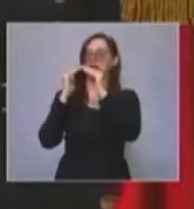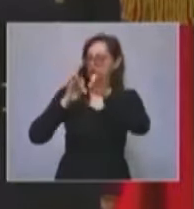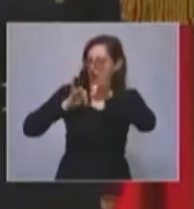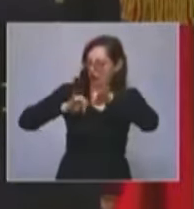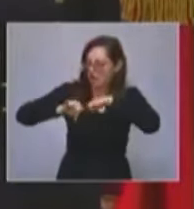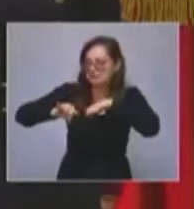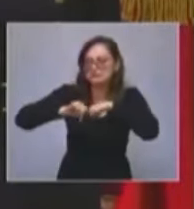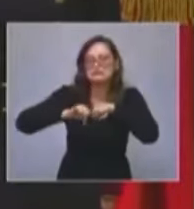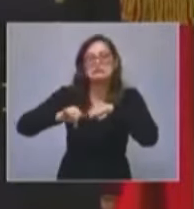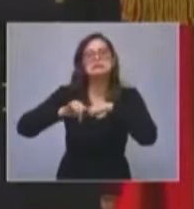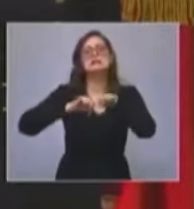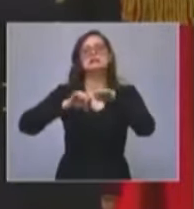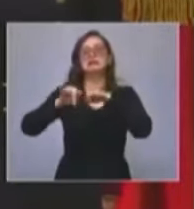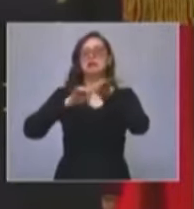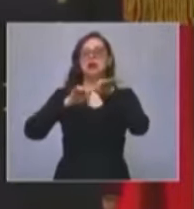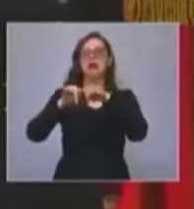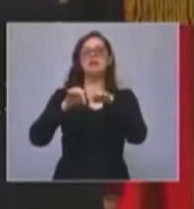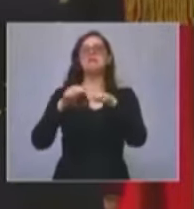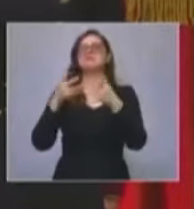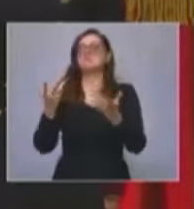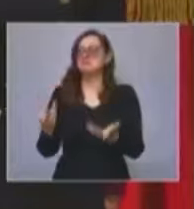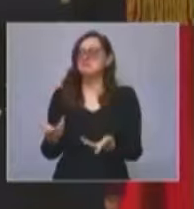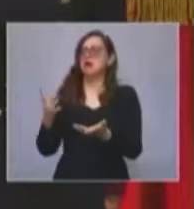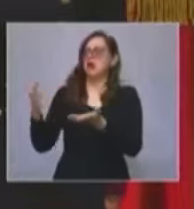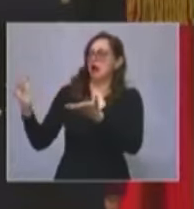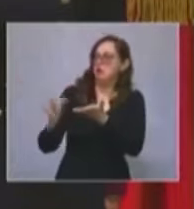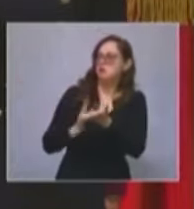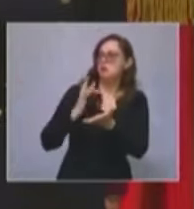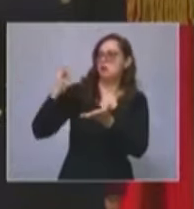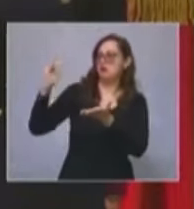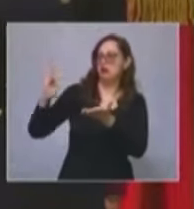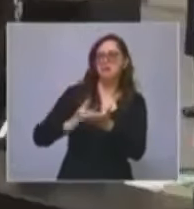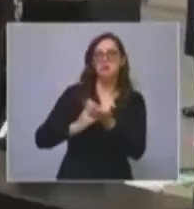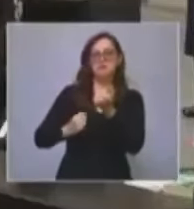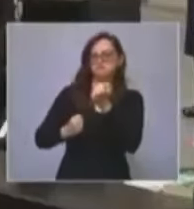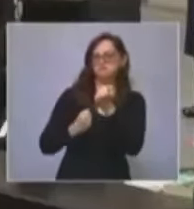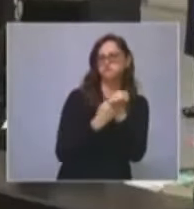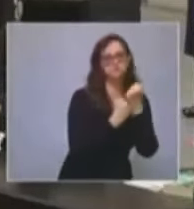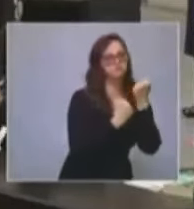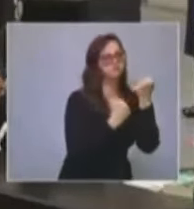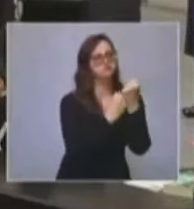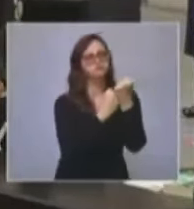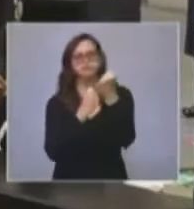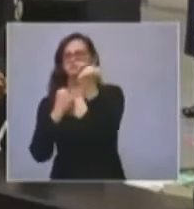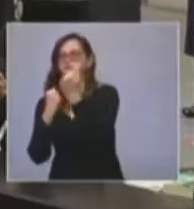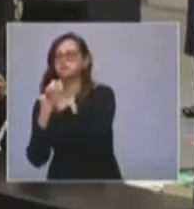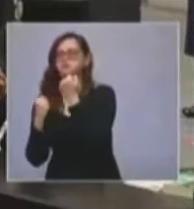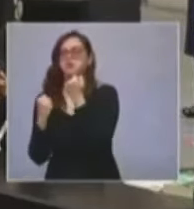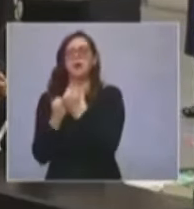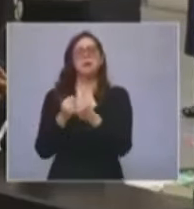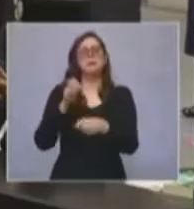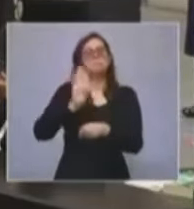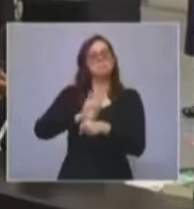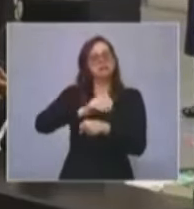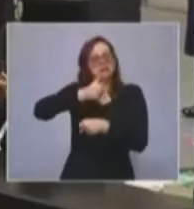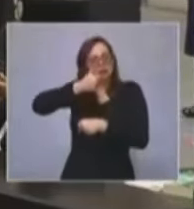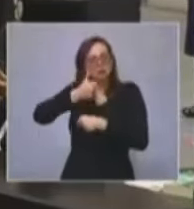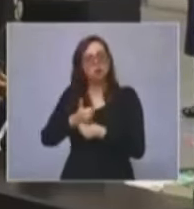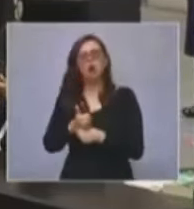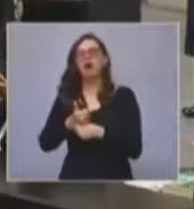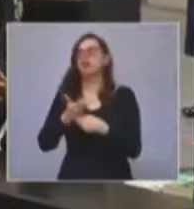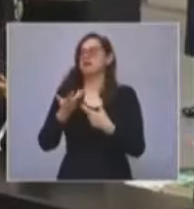organizando todo esto con referencia a la situación que mantiene México y España y que por primera vez con un hito en toda